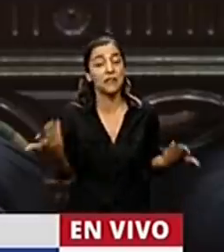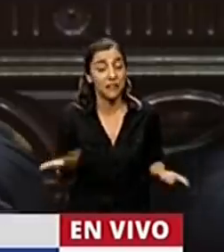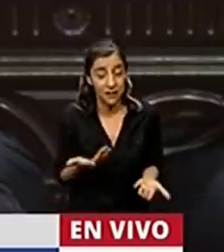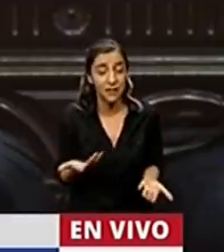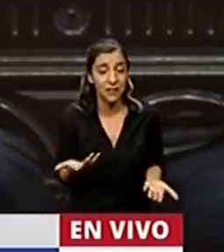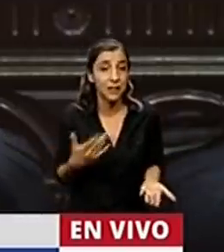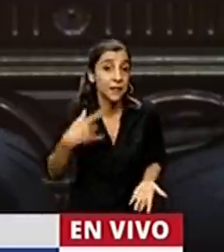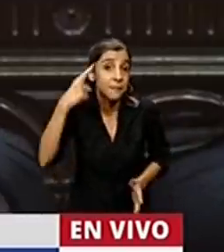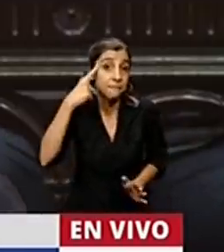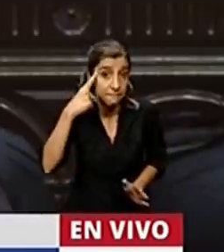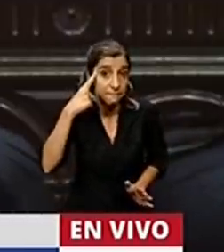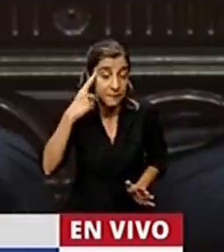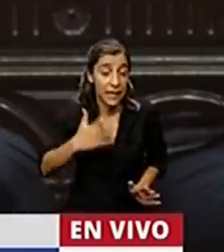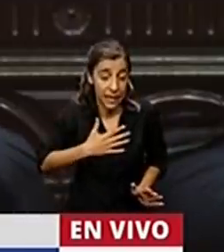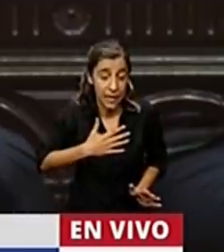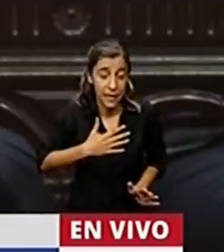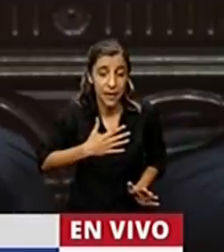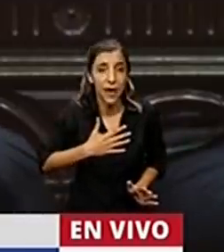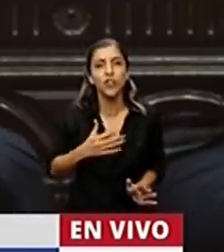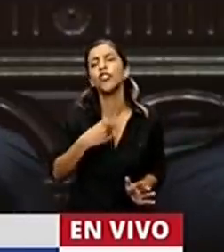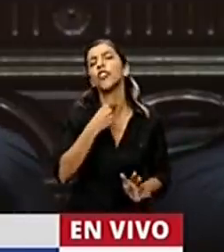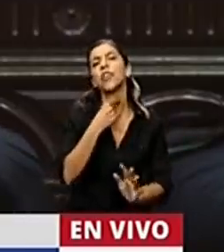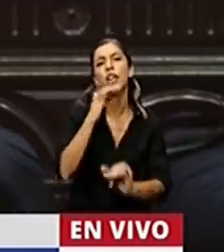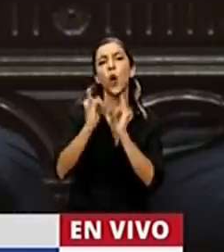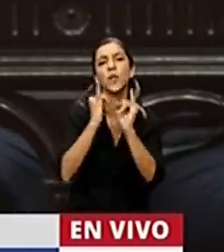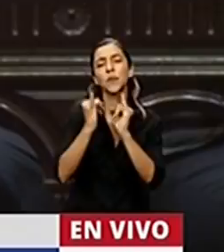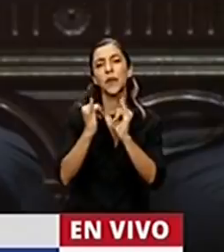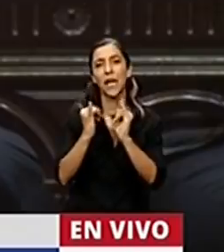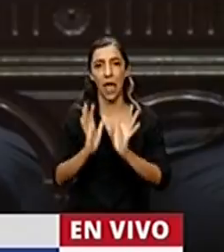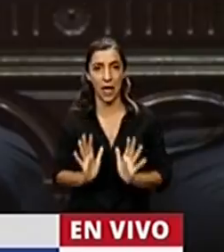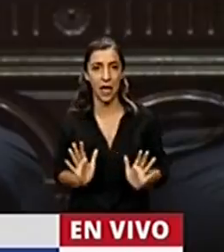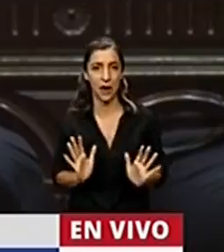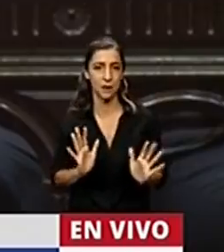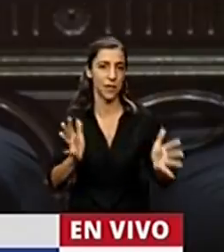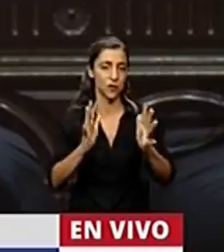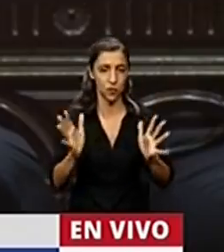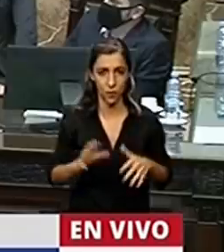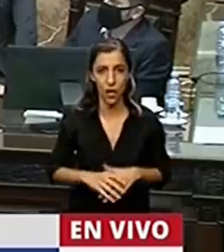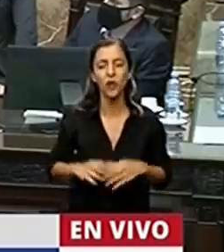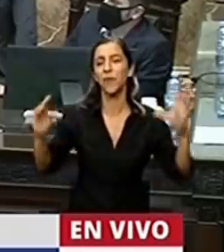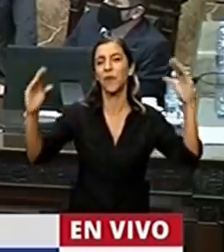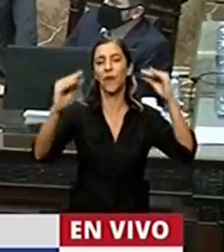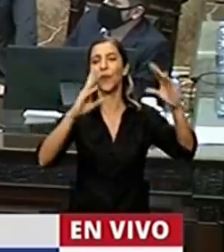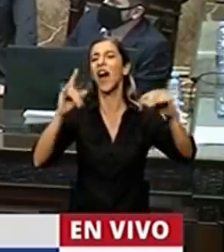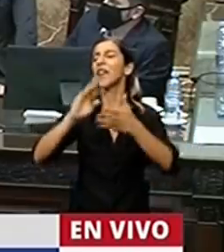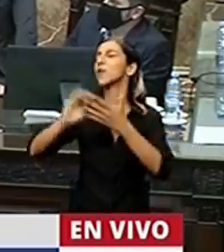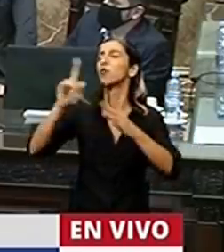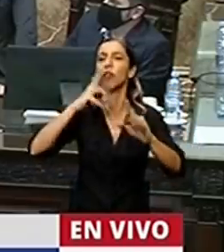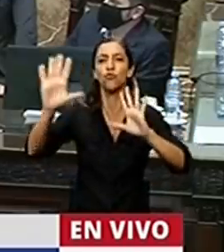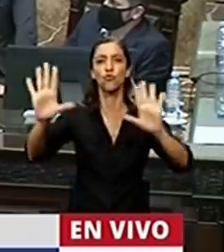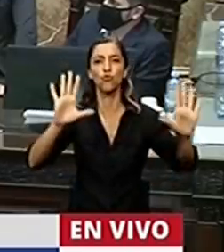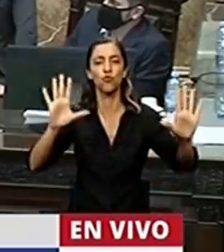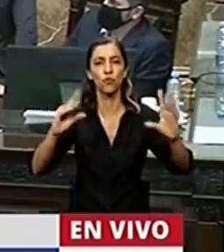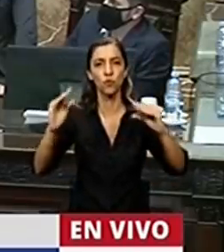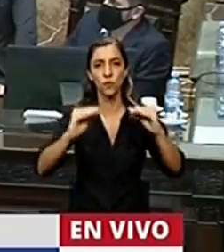creo que... Esto para explicar más o menos. Diputado. Después había algo que logró lo que quería, ¿no? Que le llame la